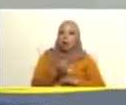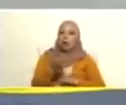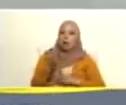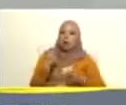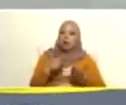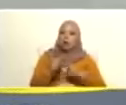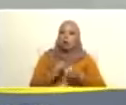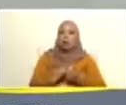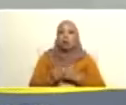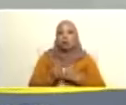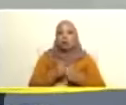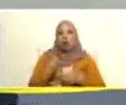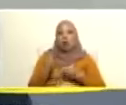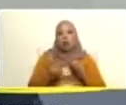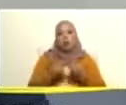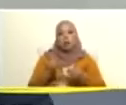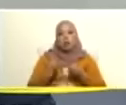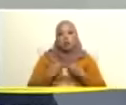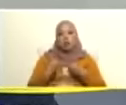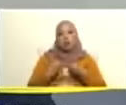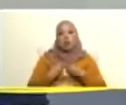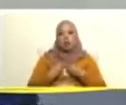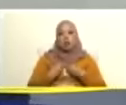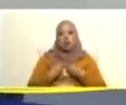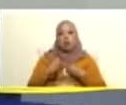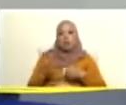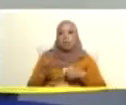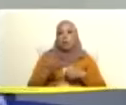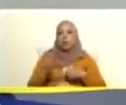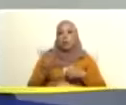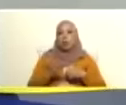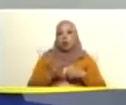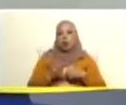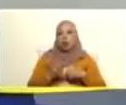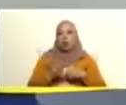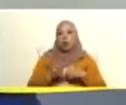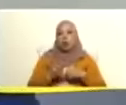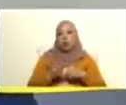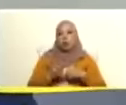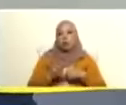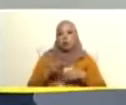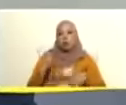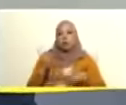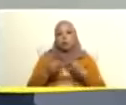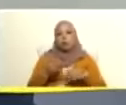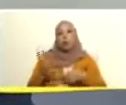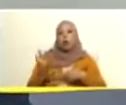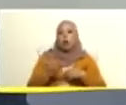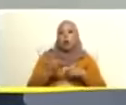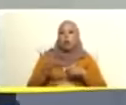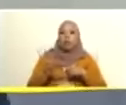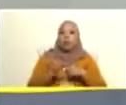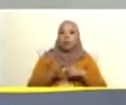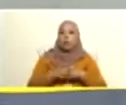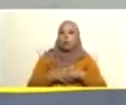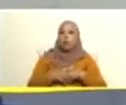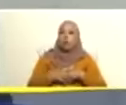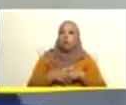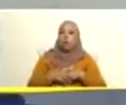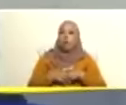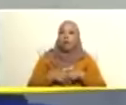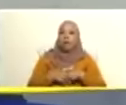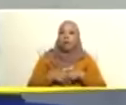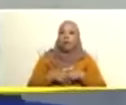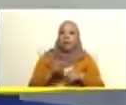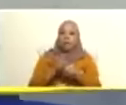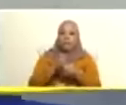comerciales, que hacen vida activa en nuestro país. Les agradecemos por creer en Venezuela. Esta es, lo afirmativo venezolano